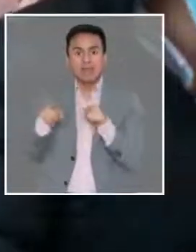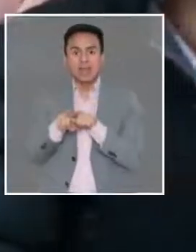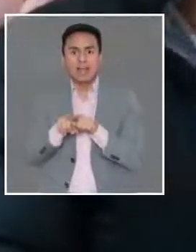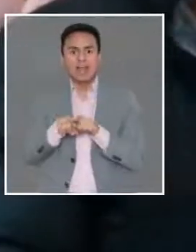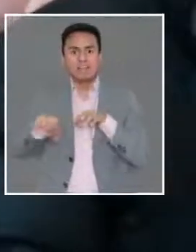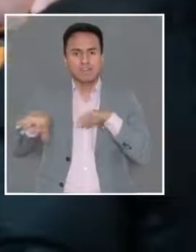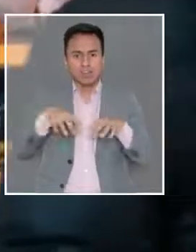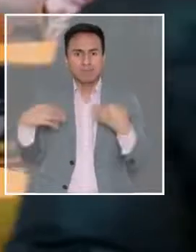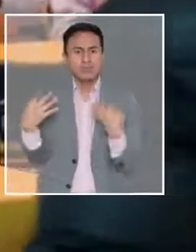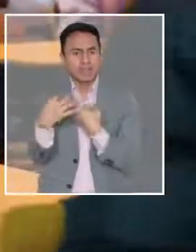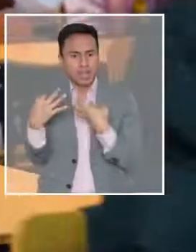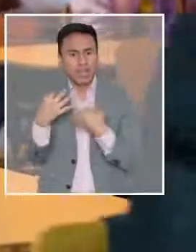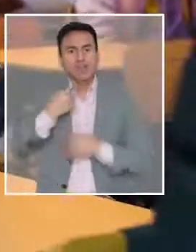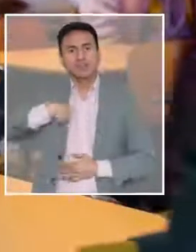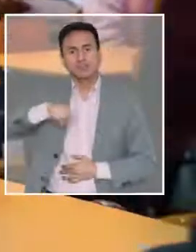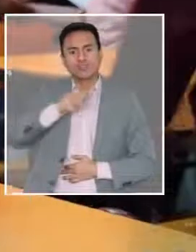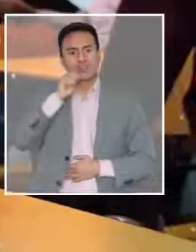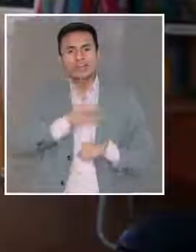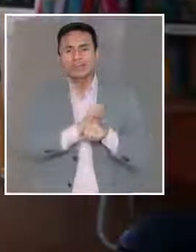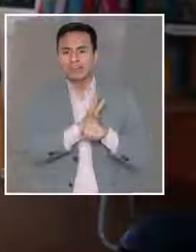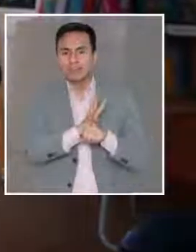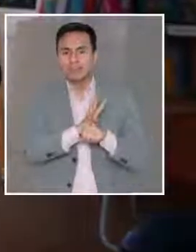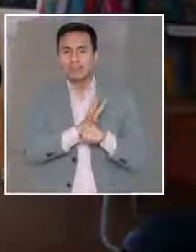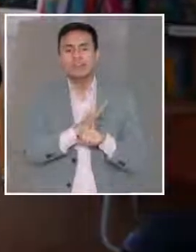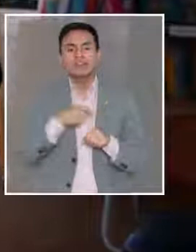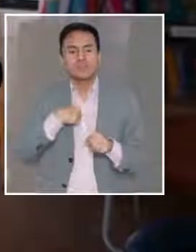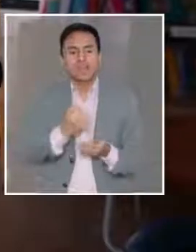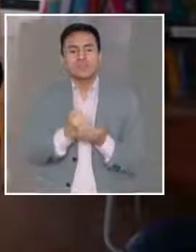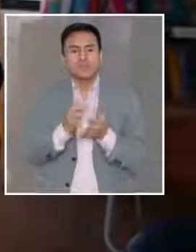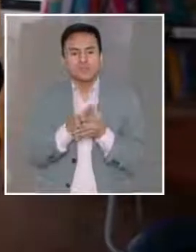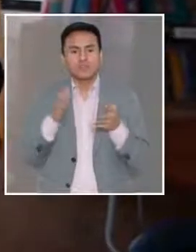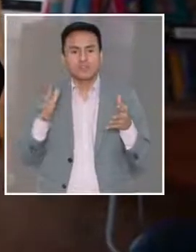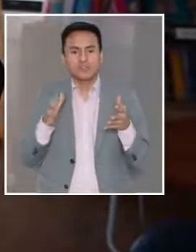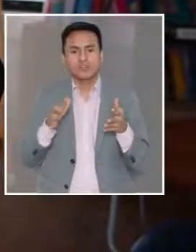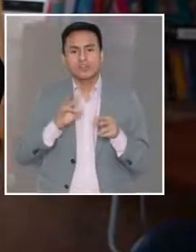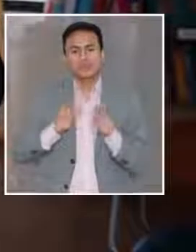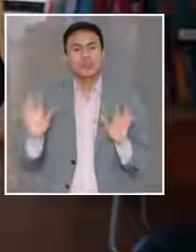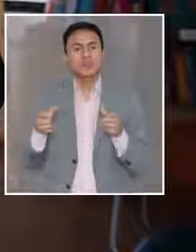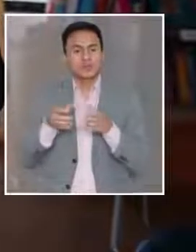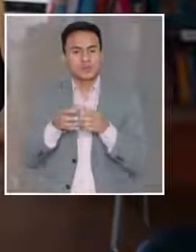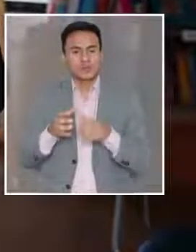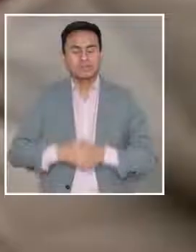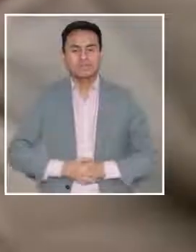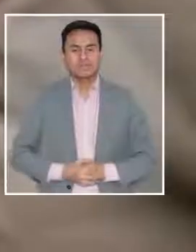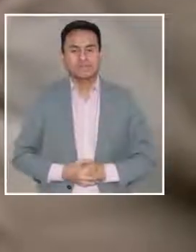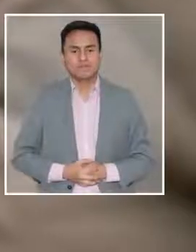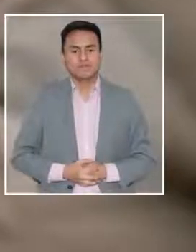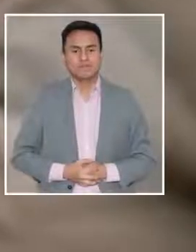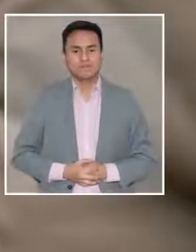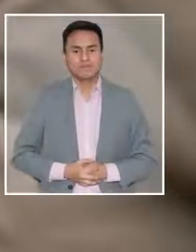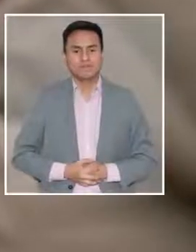charlas, hacían actividades de explicar qué fue para nosotros la pandemia. Y eso igual ayudó harto porque lo hacíamos en grupo.